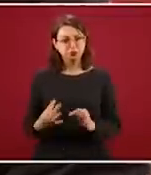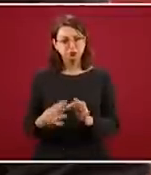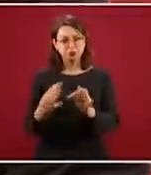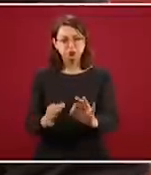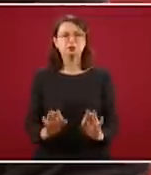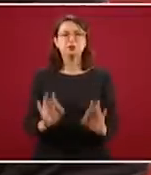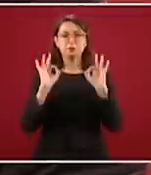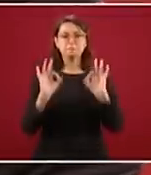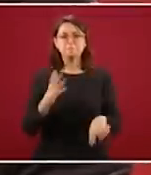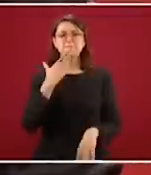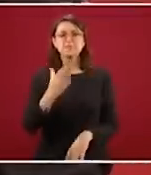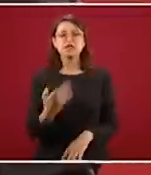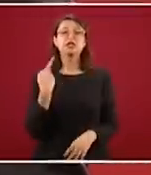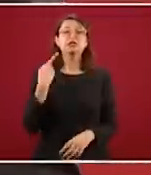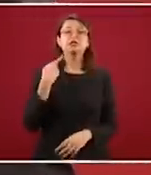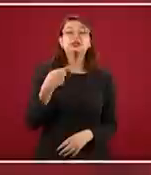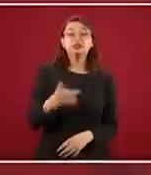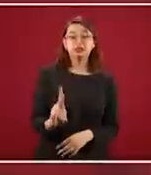continuar